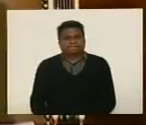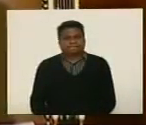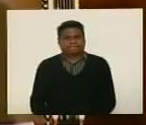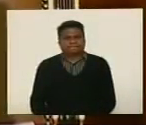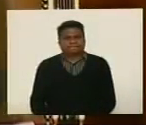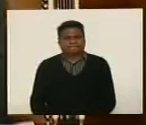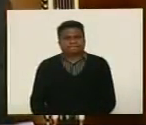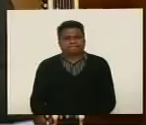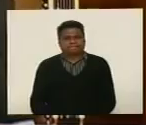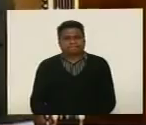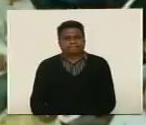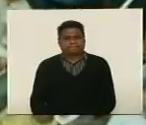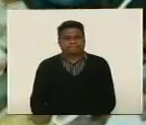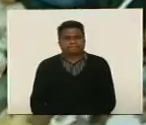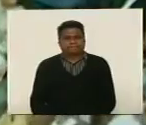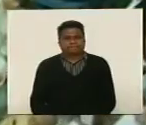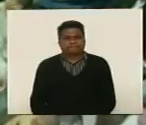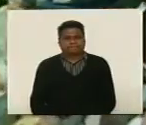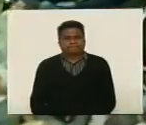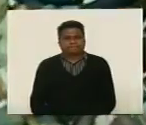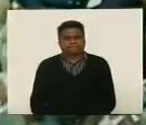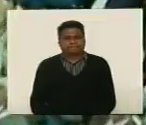empresarial.